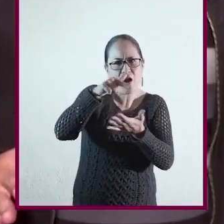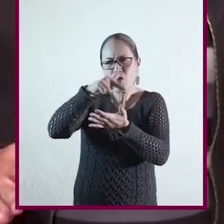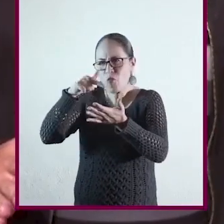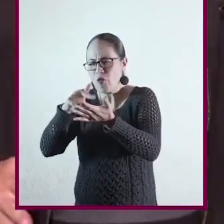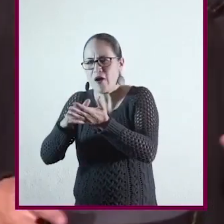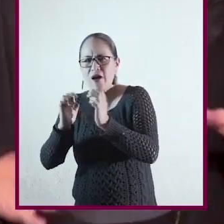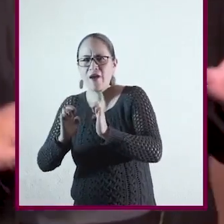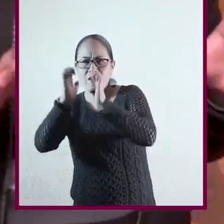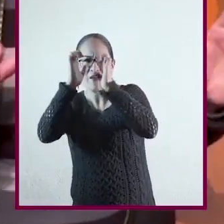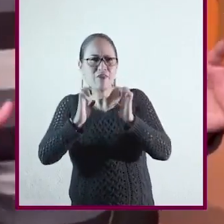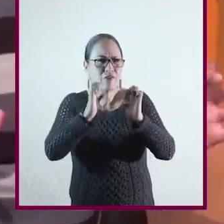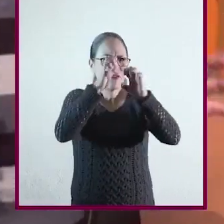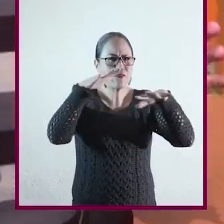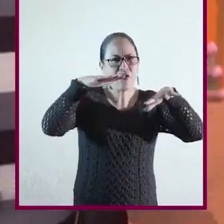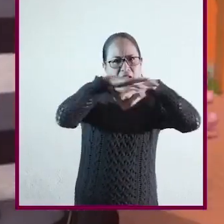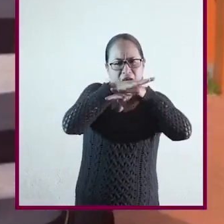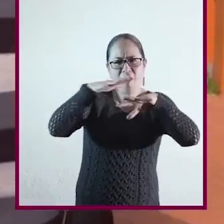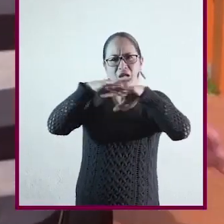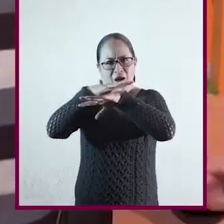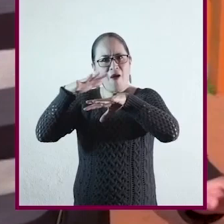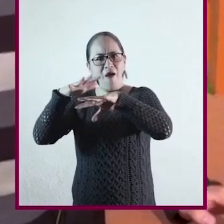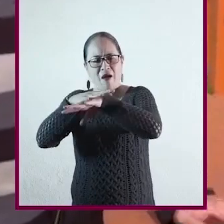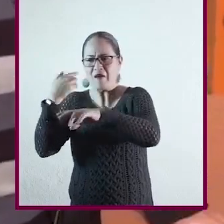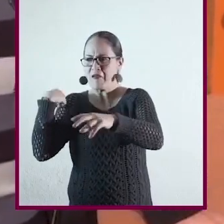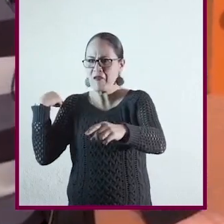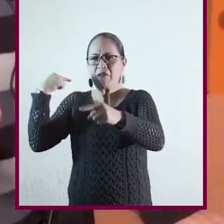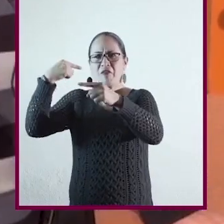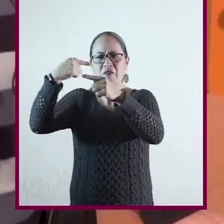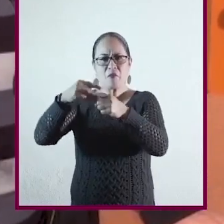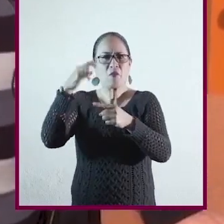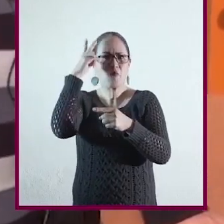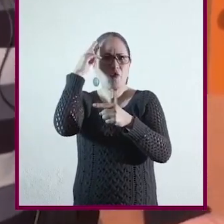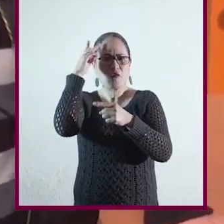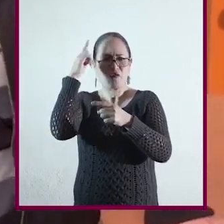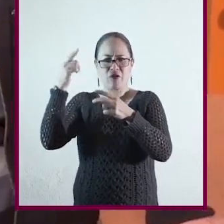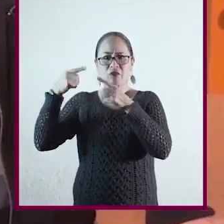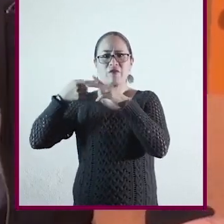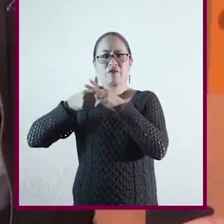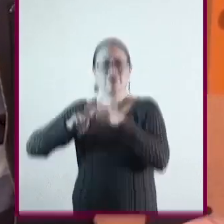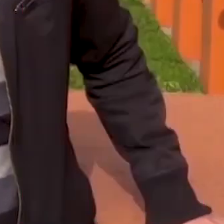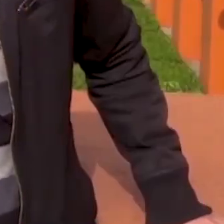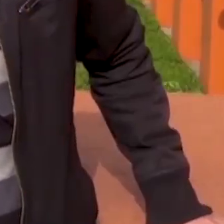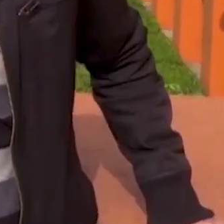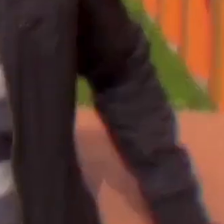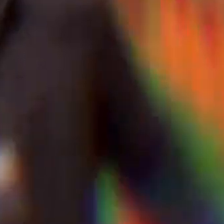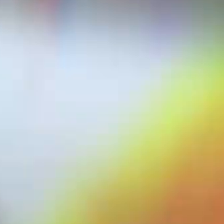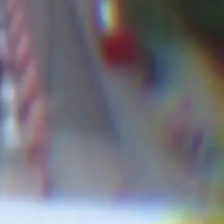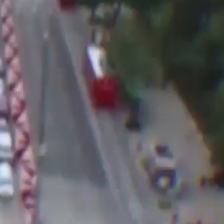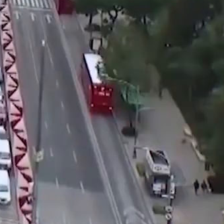han transformado en distintas zonas de la ciudad desde la época del Porfiriato. Vamos a verlo.